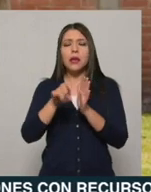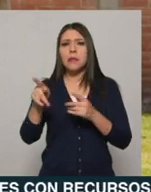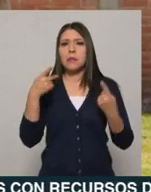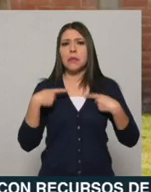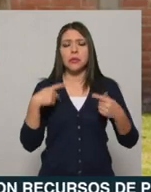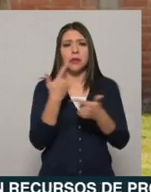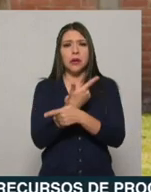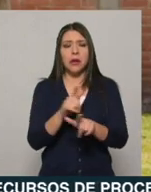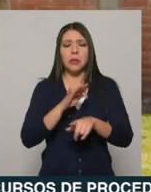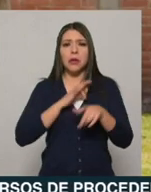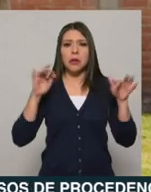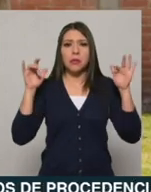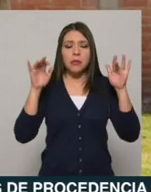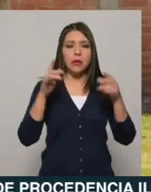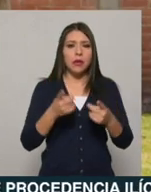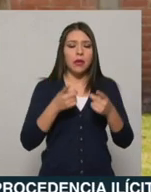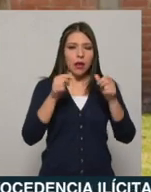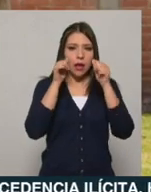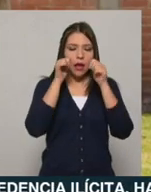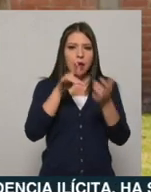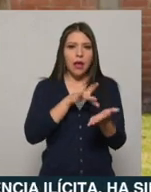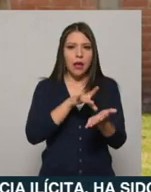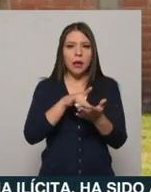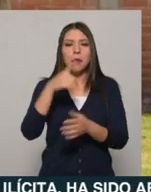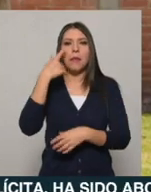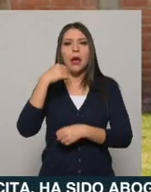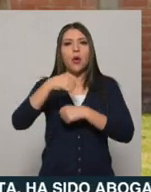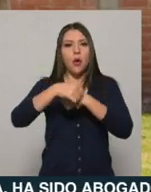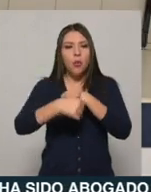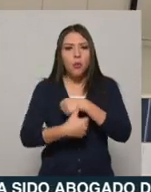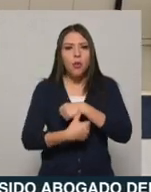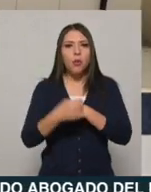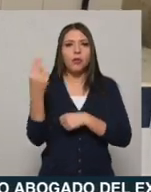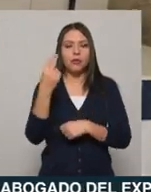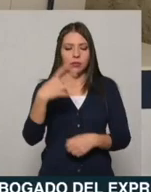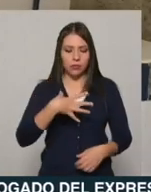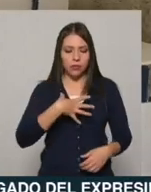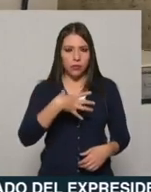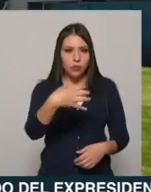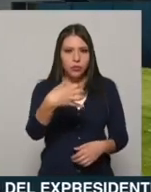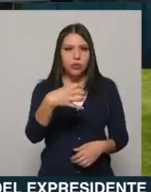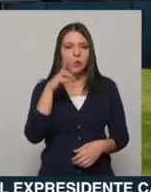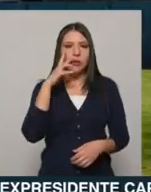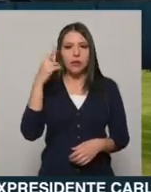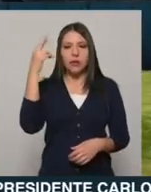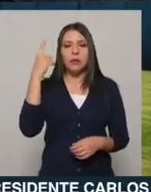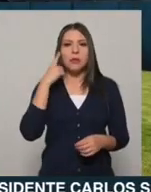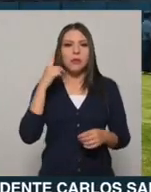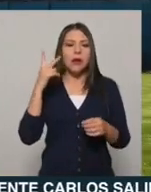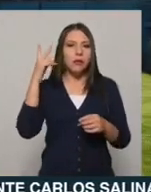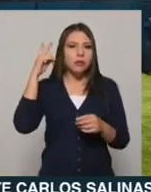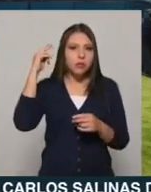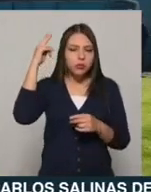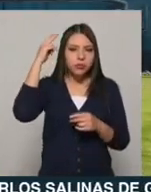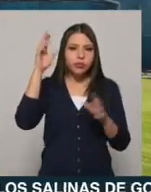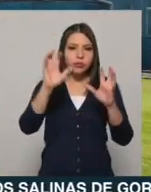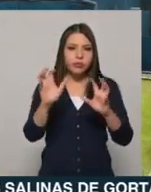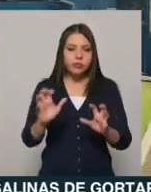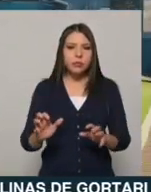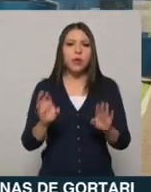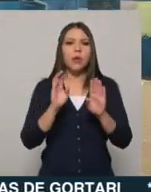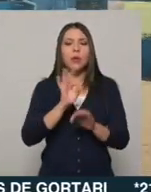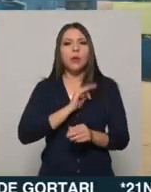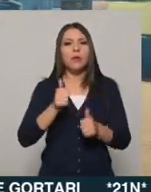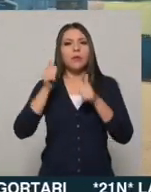general, en donde ofrecemos cirugías, rayos X, estética canina, pensión, obediencia